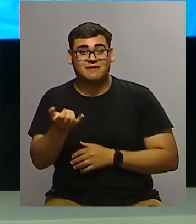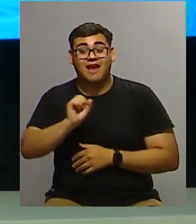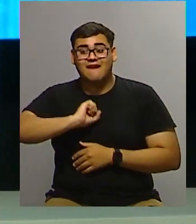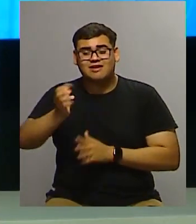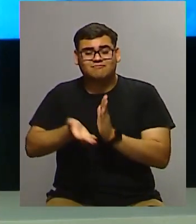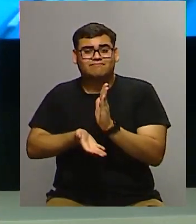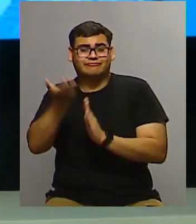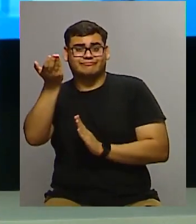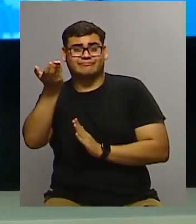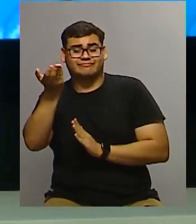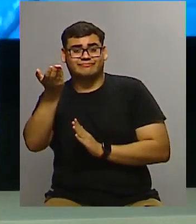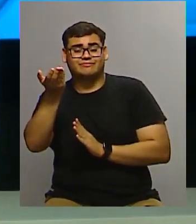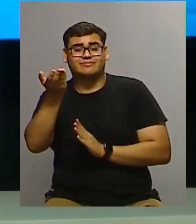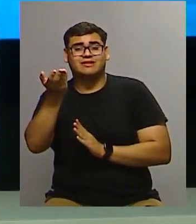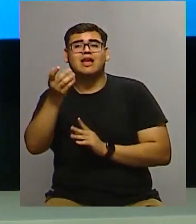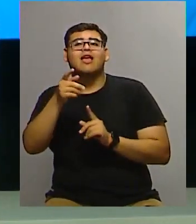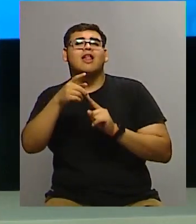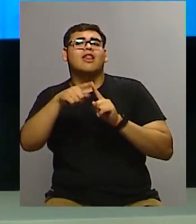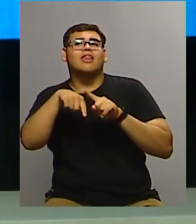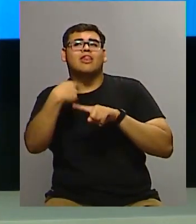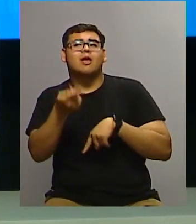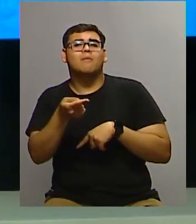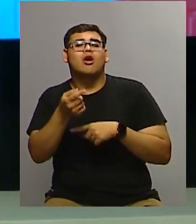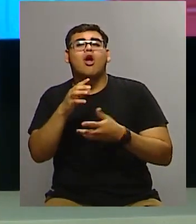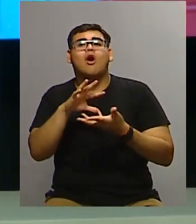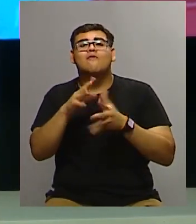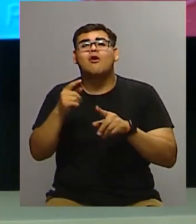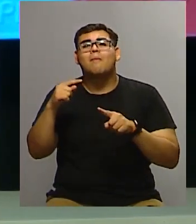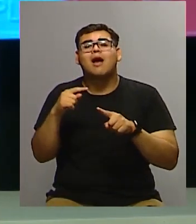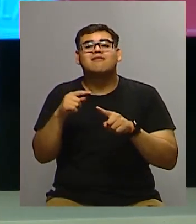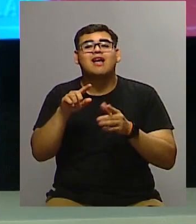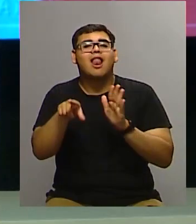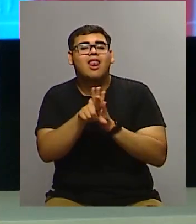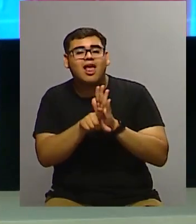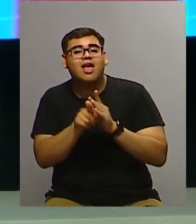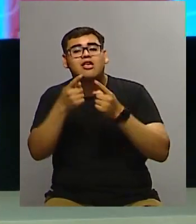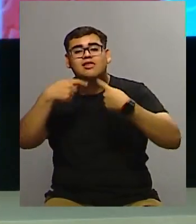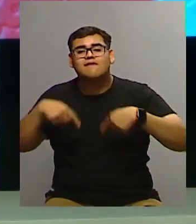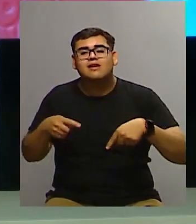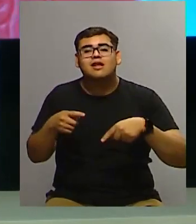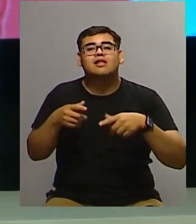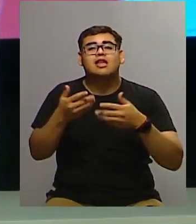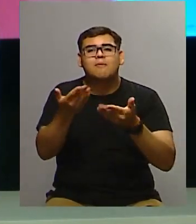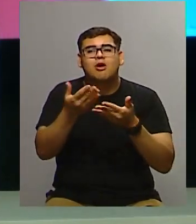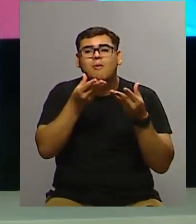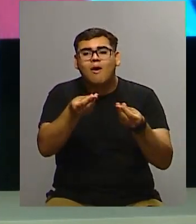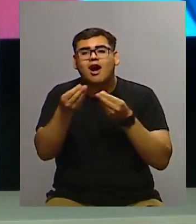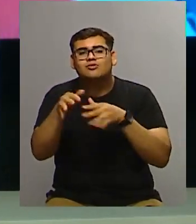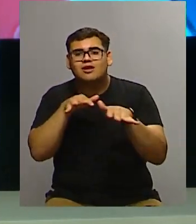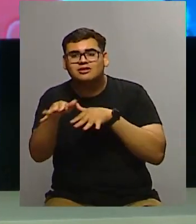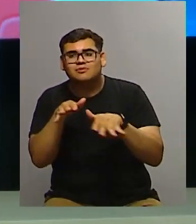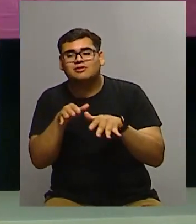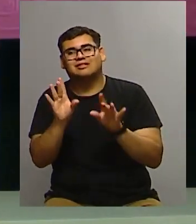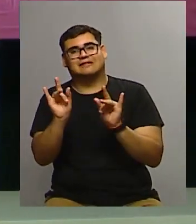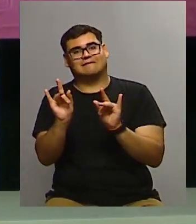es difícil aplicar otro tipo de políticas de estados estratégicas, que creo que Massa está haciendo las